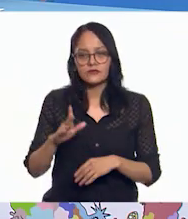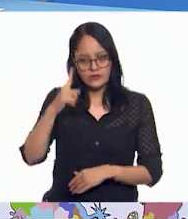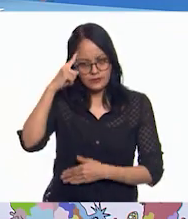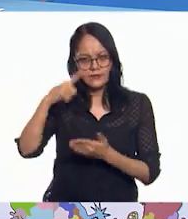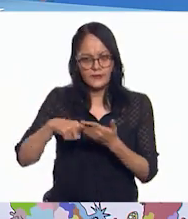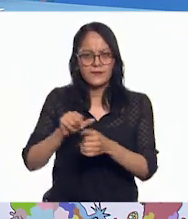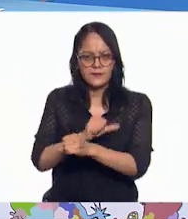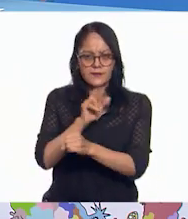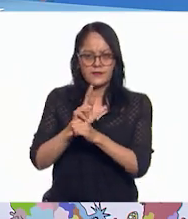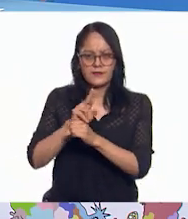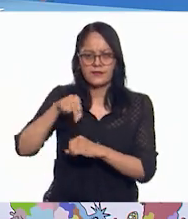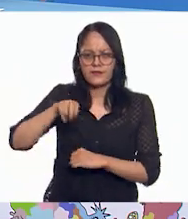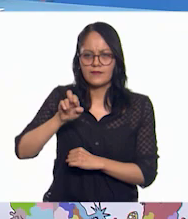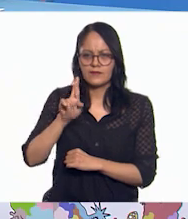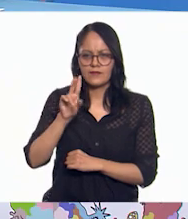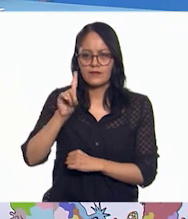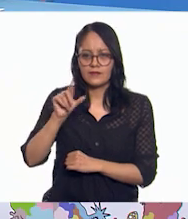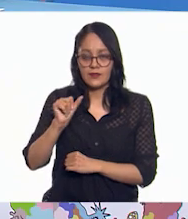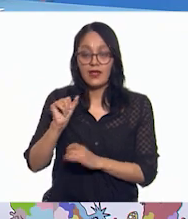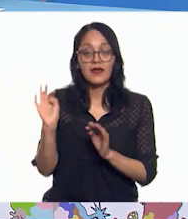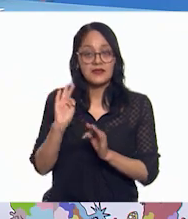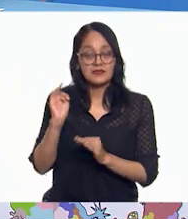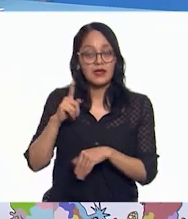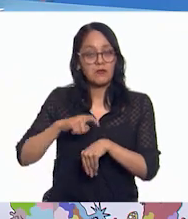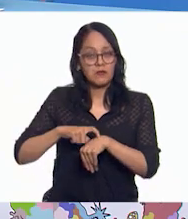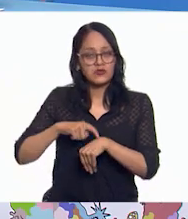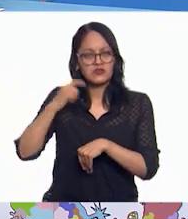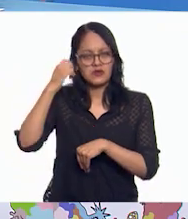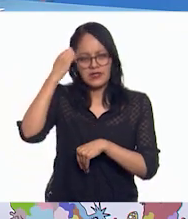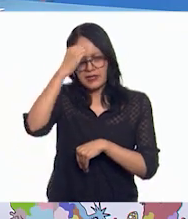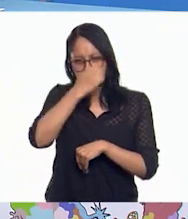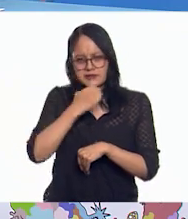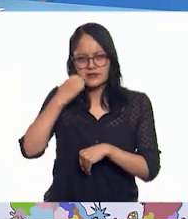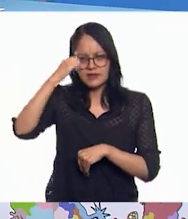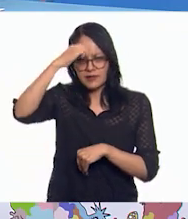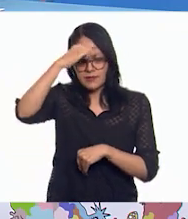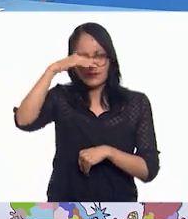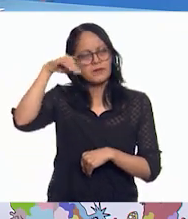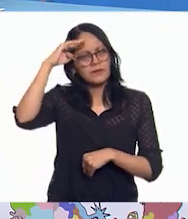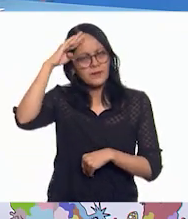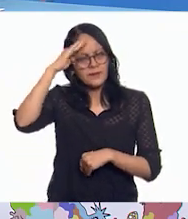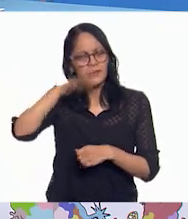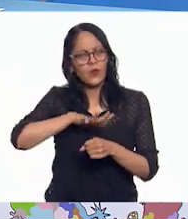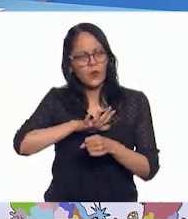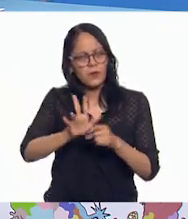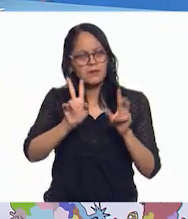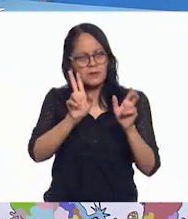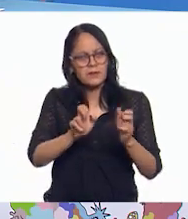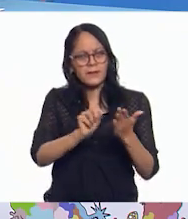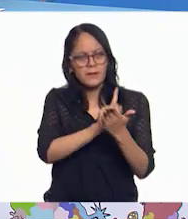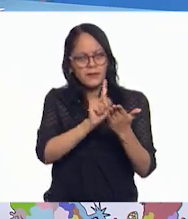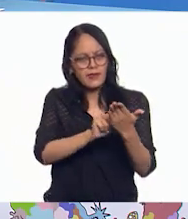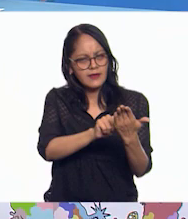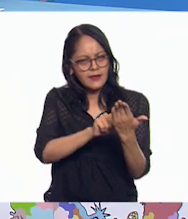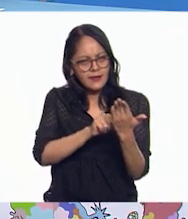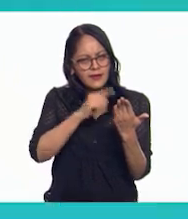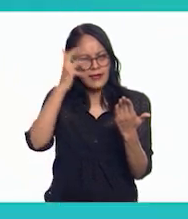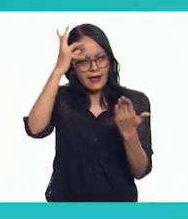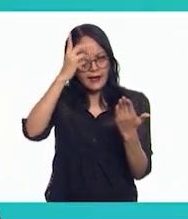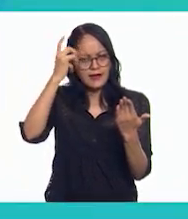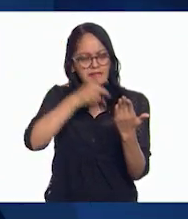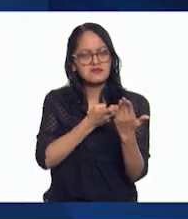poder escribirlo, debió dedicar mucho tiempo a contemplar el motivo de su poema y sobre todo a reflexionar en torno